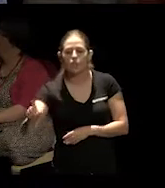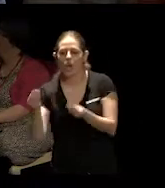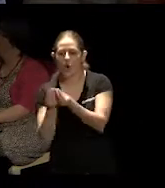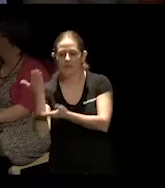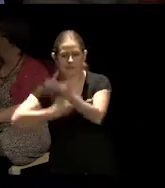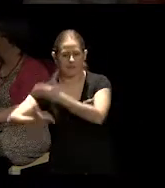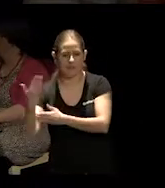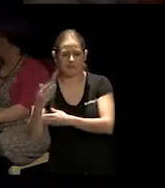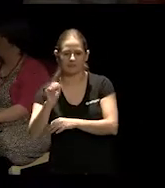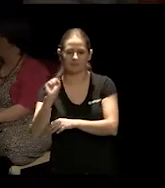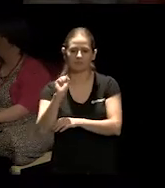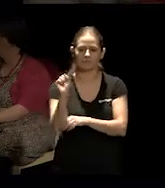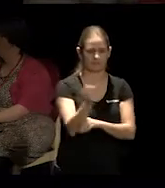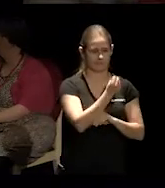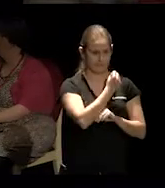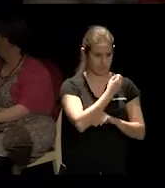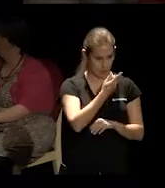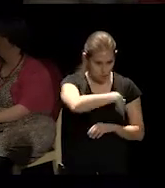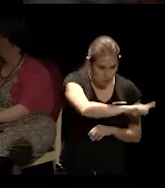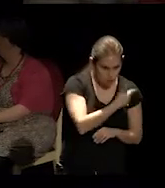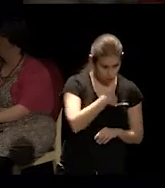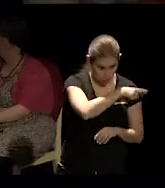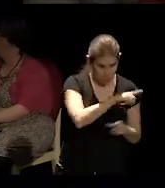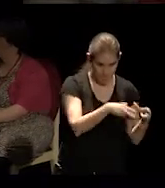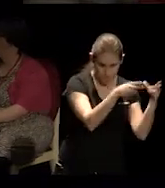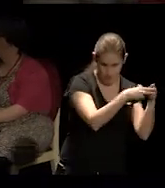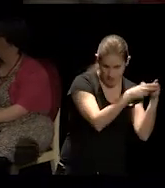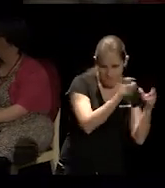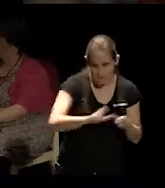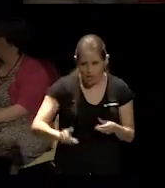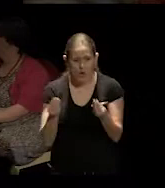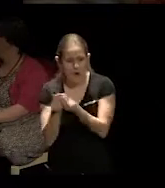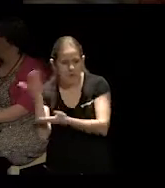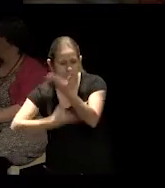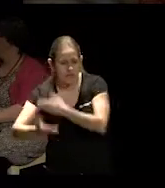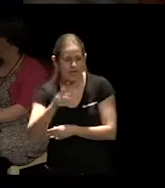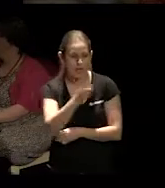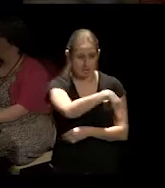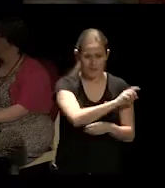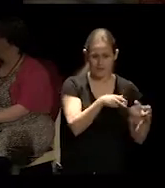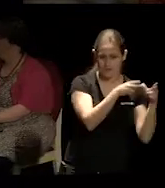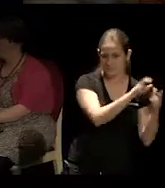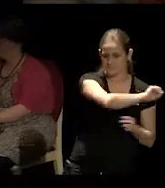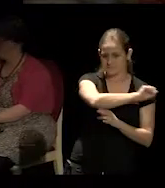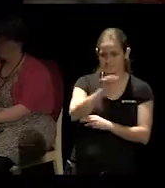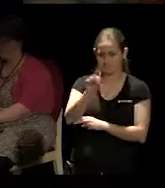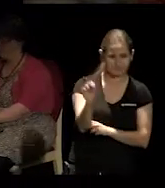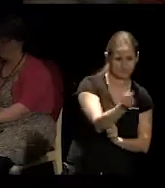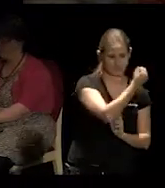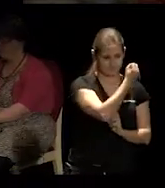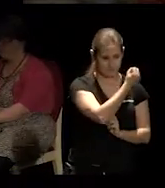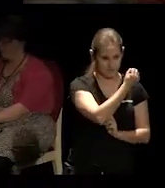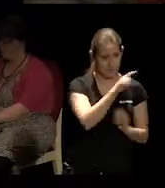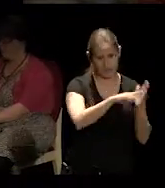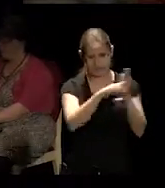Por tanto, esto no es una solución, pero tampoco es una solución desde el punto de vista artístico. ¿Alguno de vuestros montajes pretendéis retirar la atención